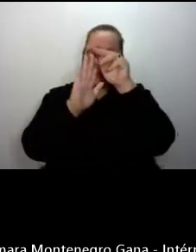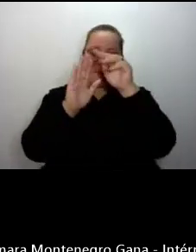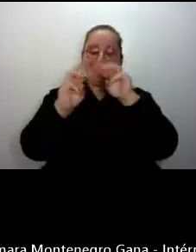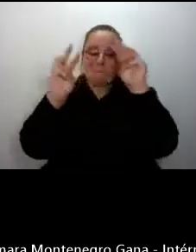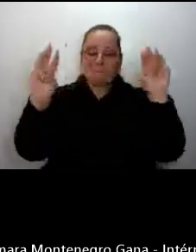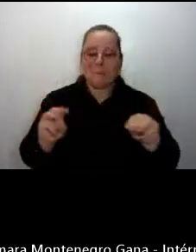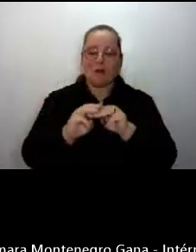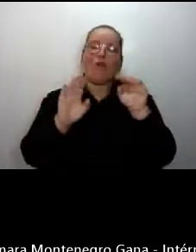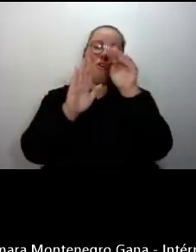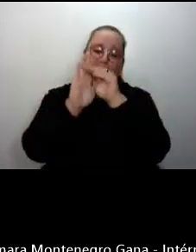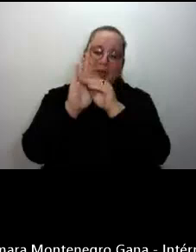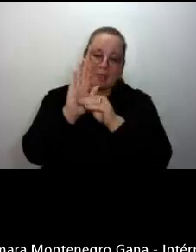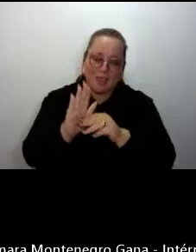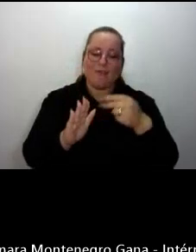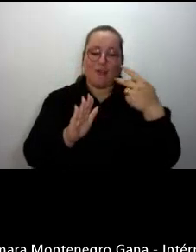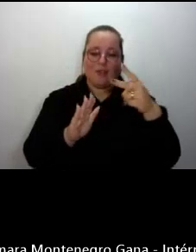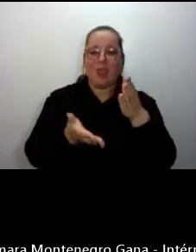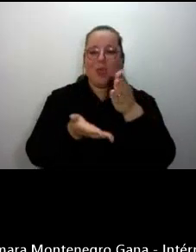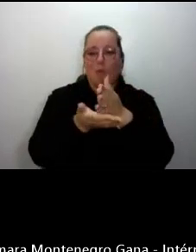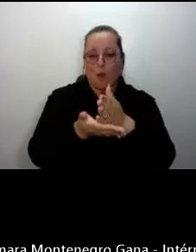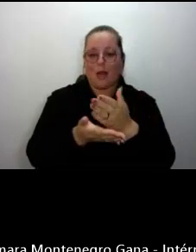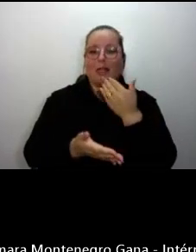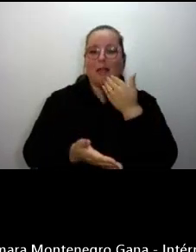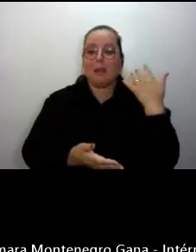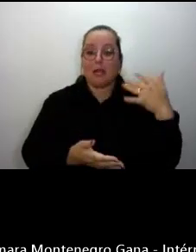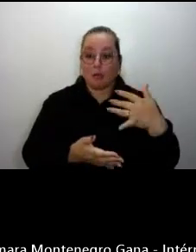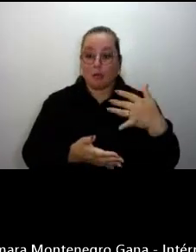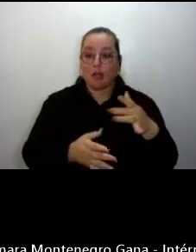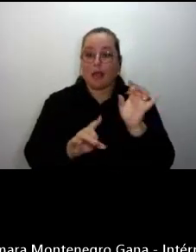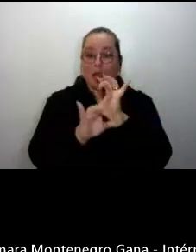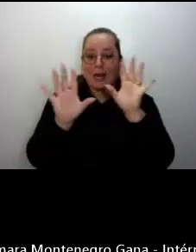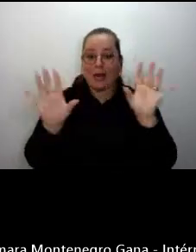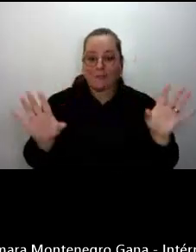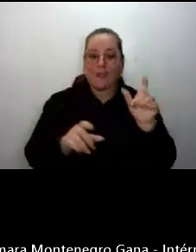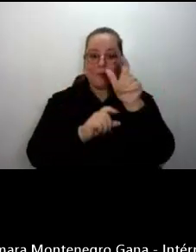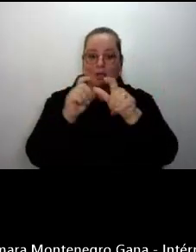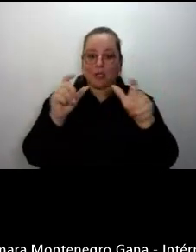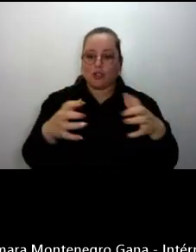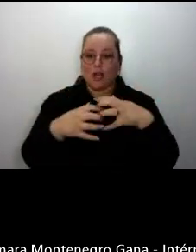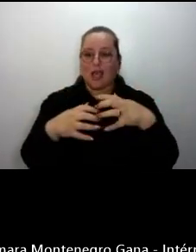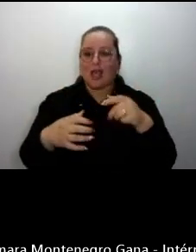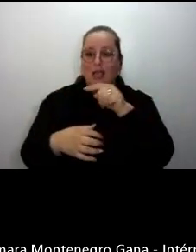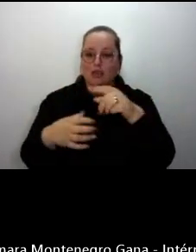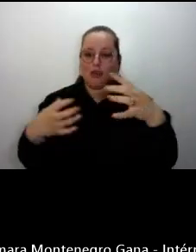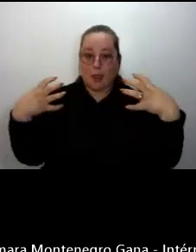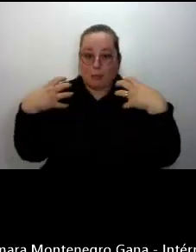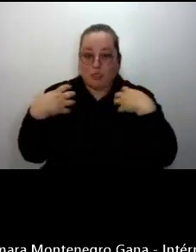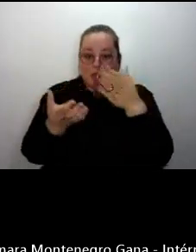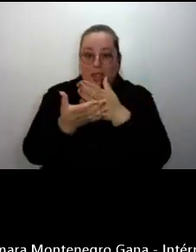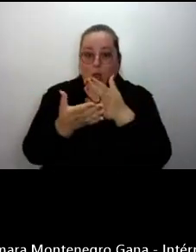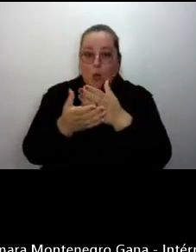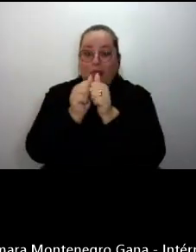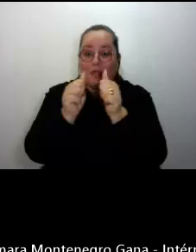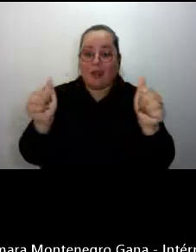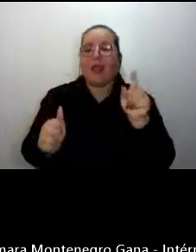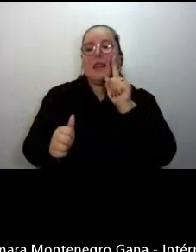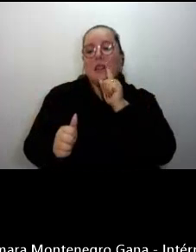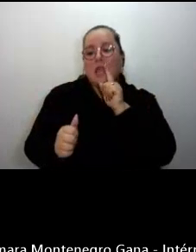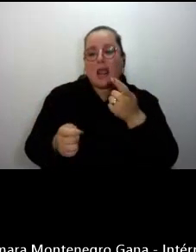establecimientos. Al mismo tiempo, es importante clarificar que son los sostenedores y directivos quienes cuentan con recursos asociados hoy en